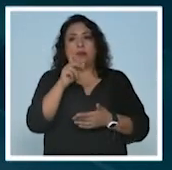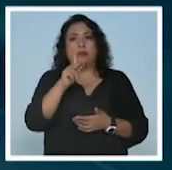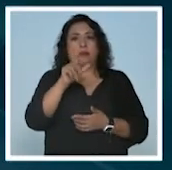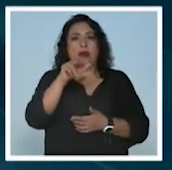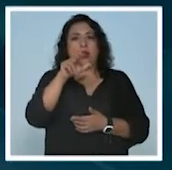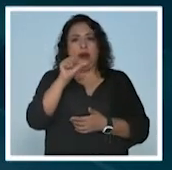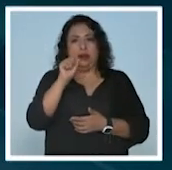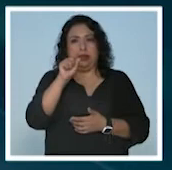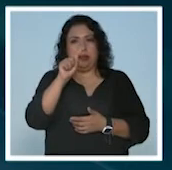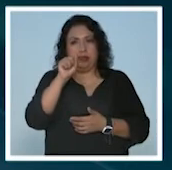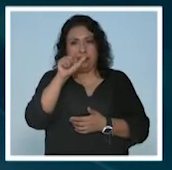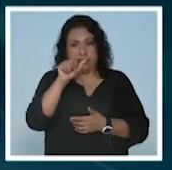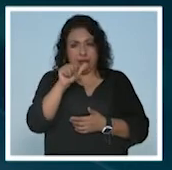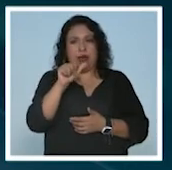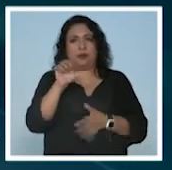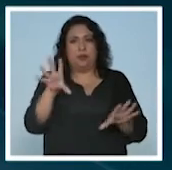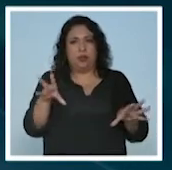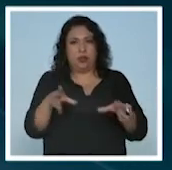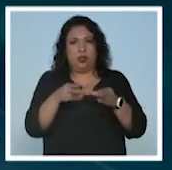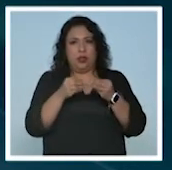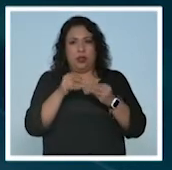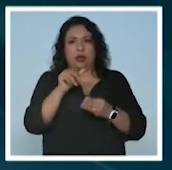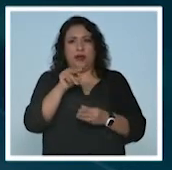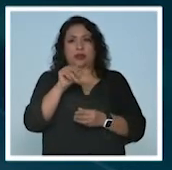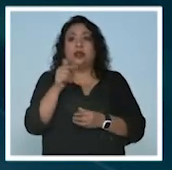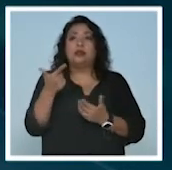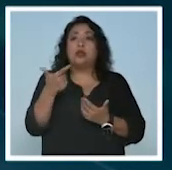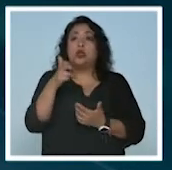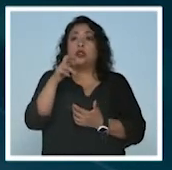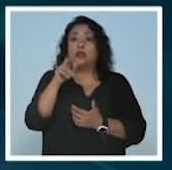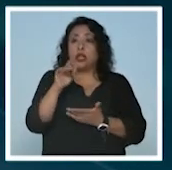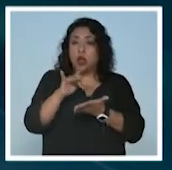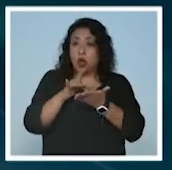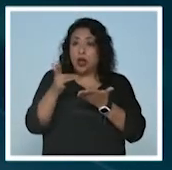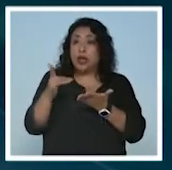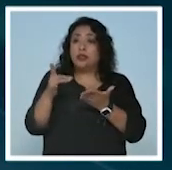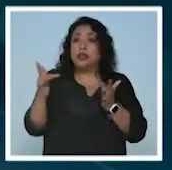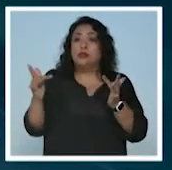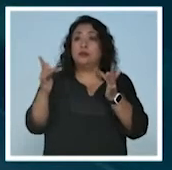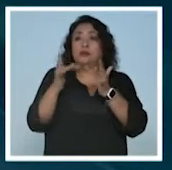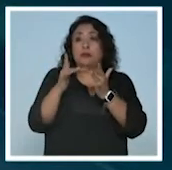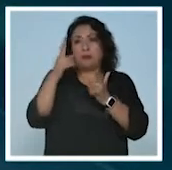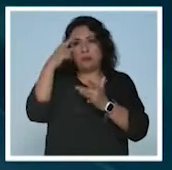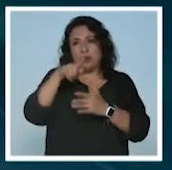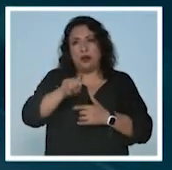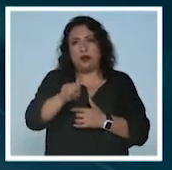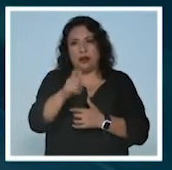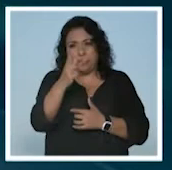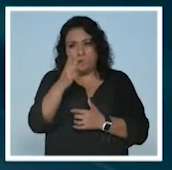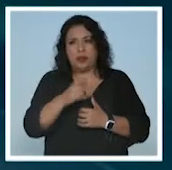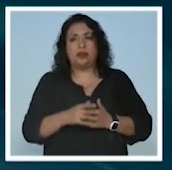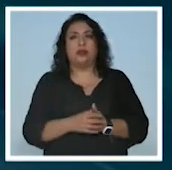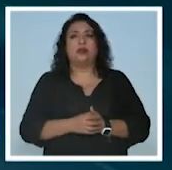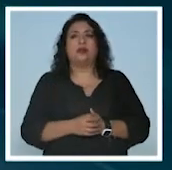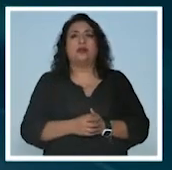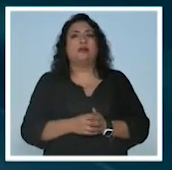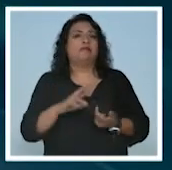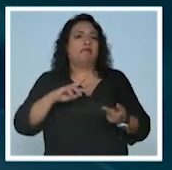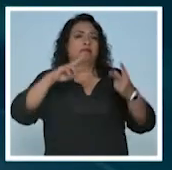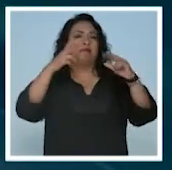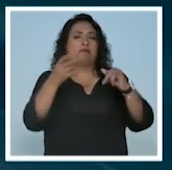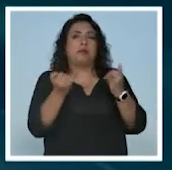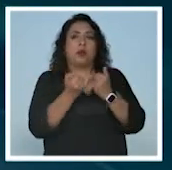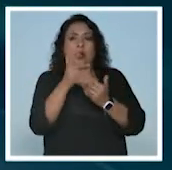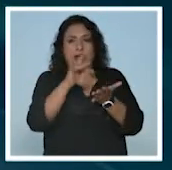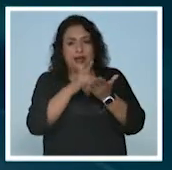Planeta bajo el sello Tusquets en su colección Andanzas. Gonzalo, gracias por esta comunicación para Canal 22. No, al contrario,